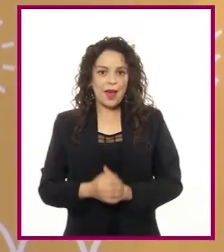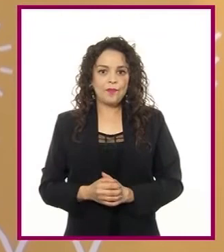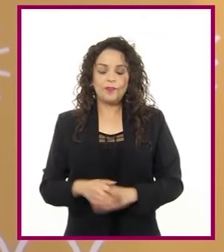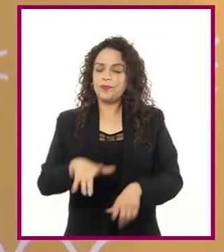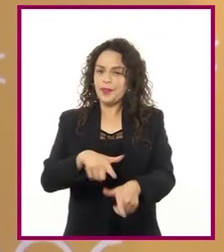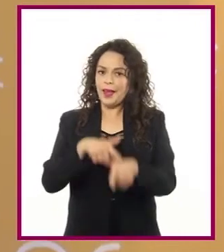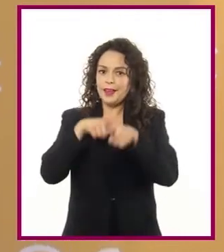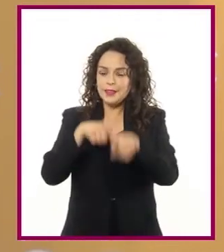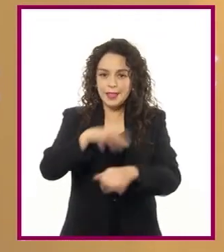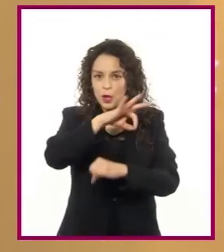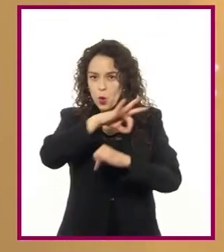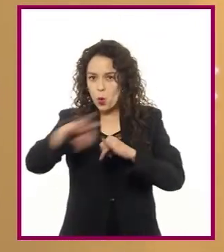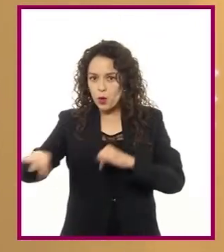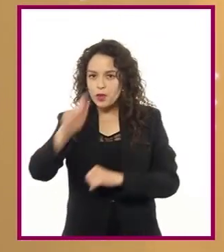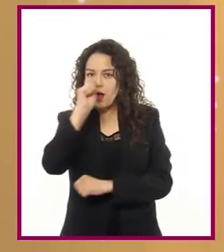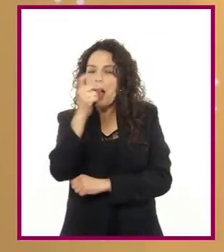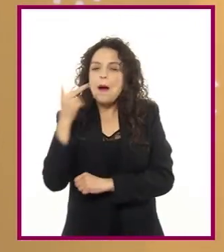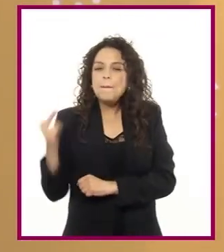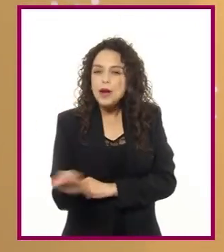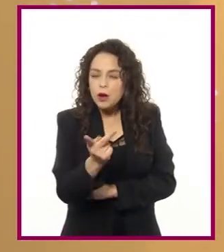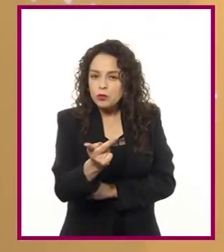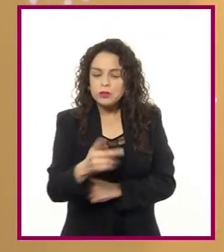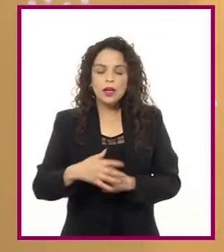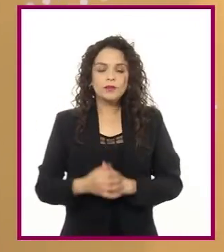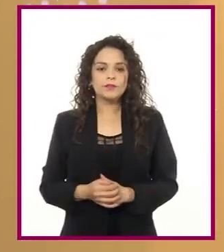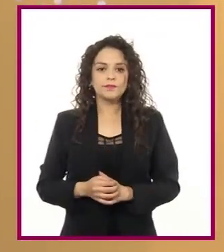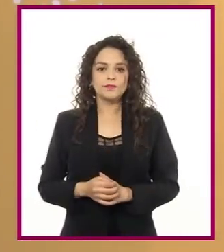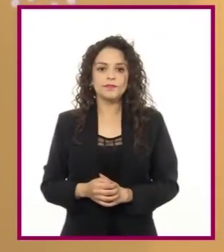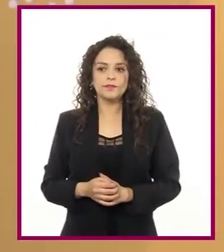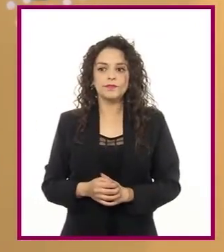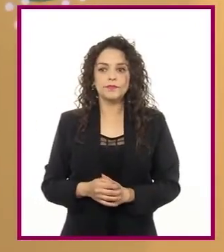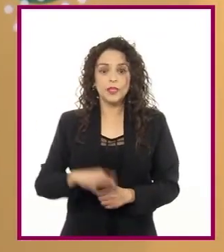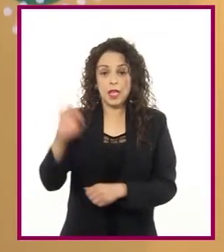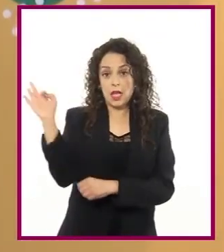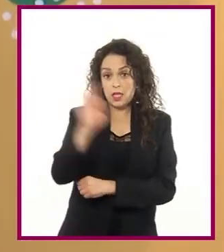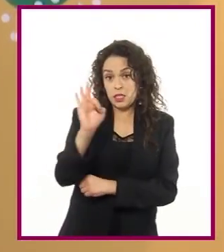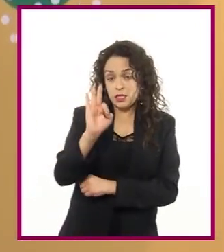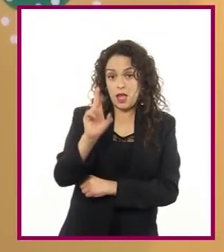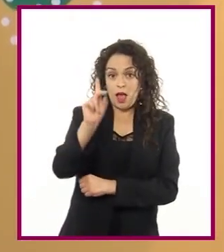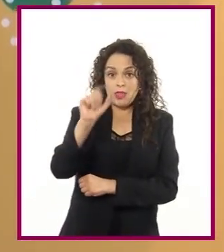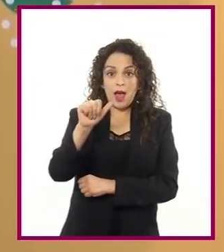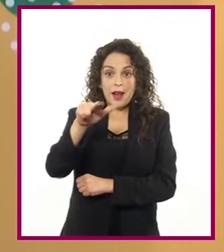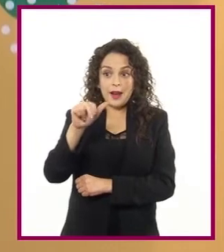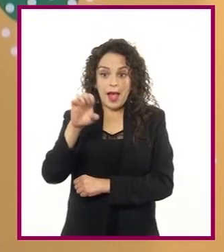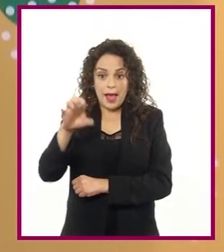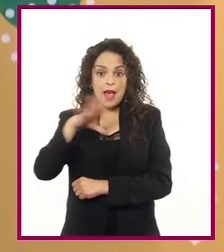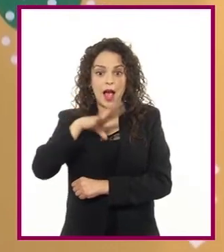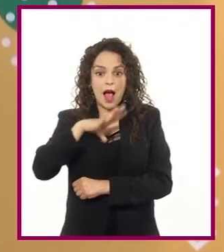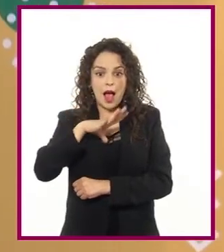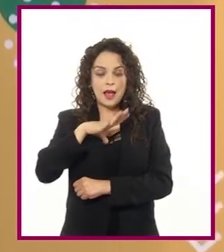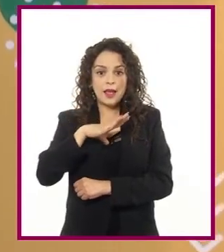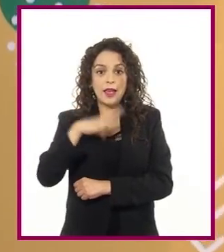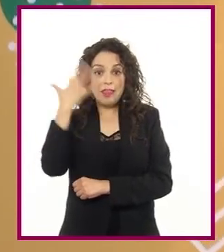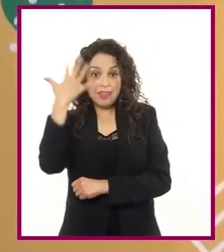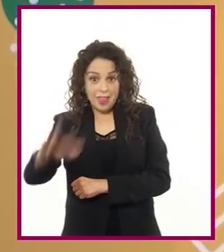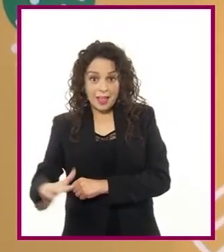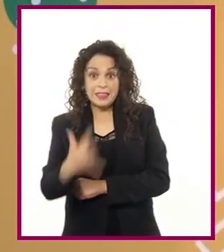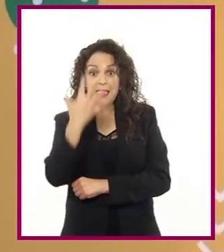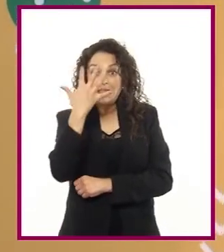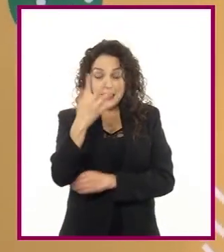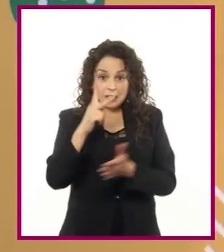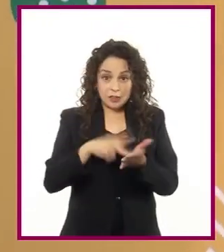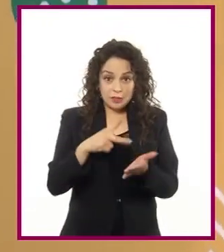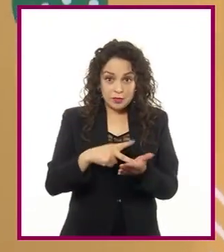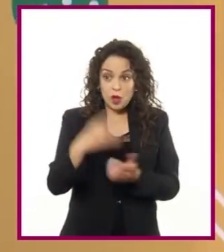Continuamos con el último cuestionamiento. Si Danae obtiene 5 calificaciones de 10 y 4 de